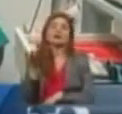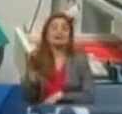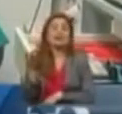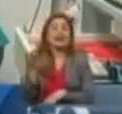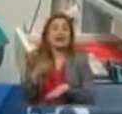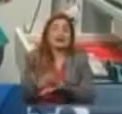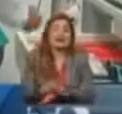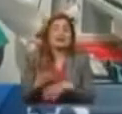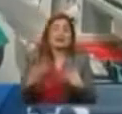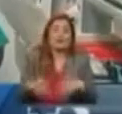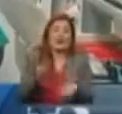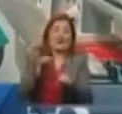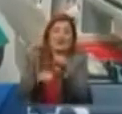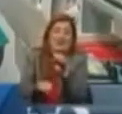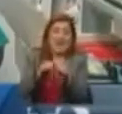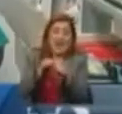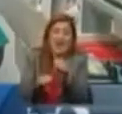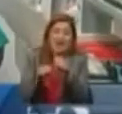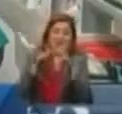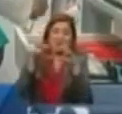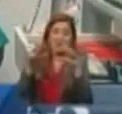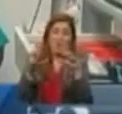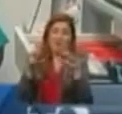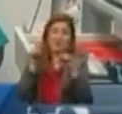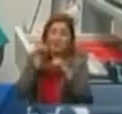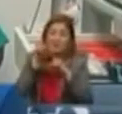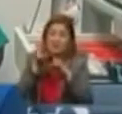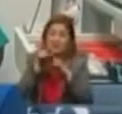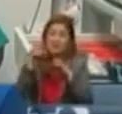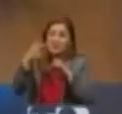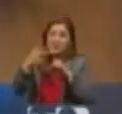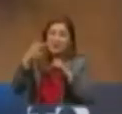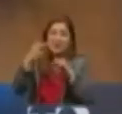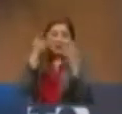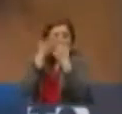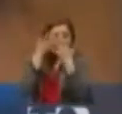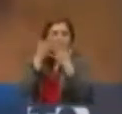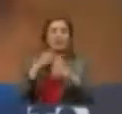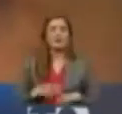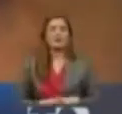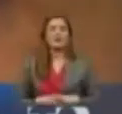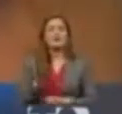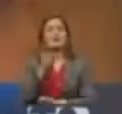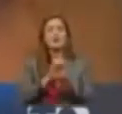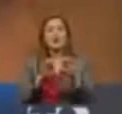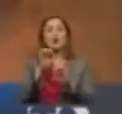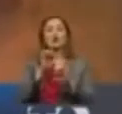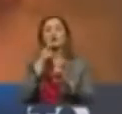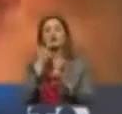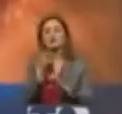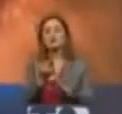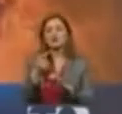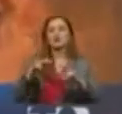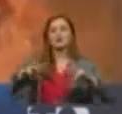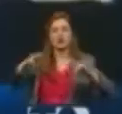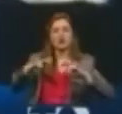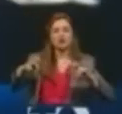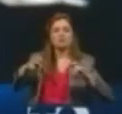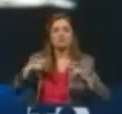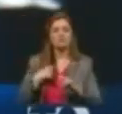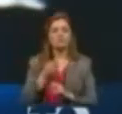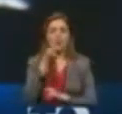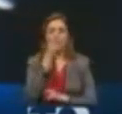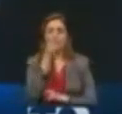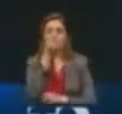que al final o después de muchos años van a tener un problema de catarata. Numerosos estudios sugieren que ciertos nutrientes o